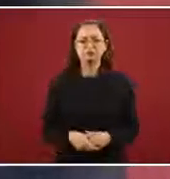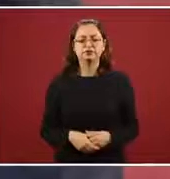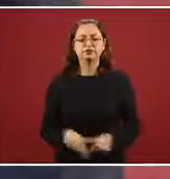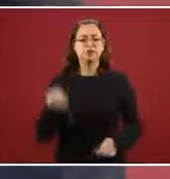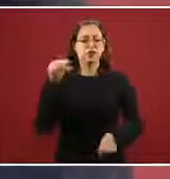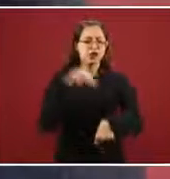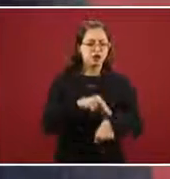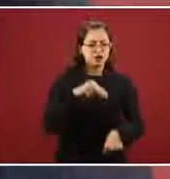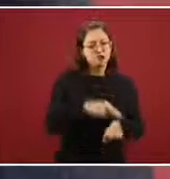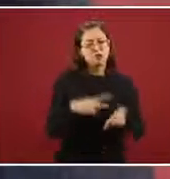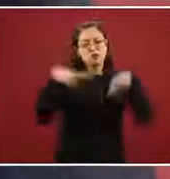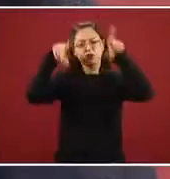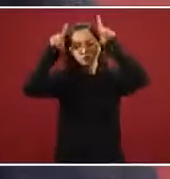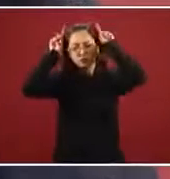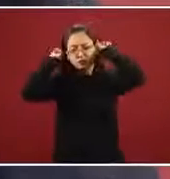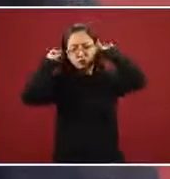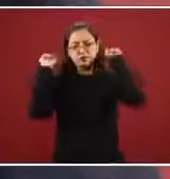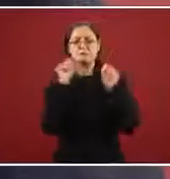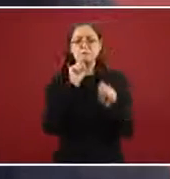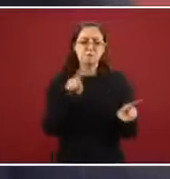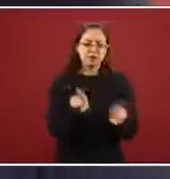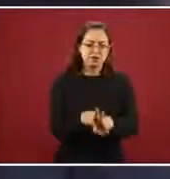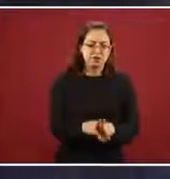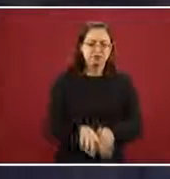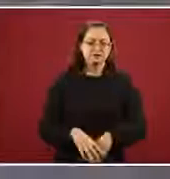médicos y enfermeras.